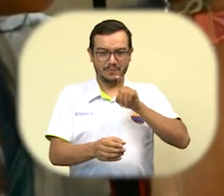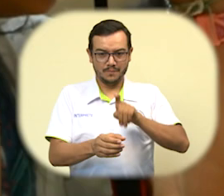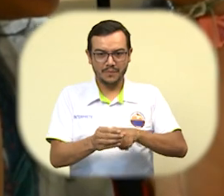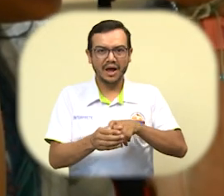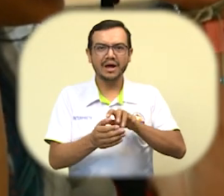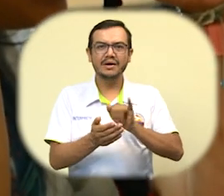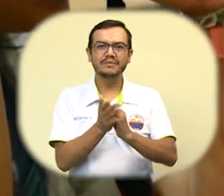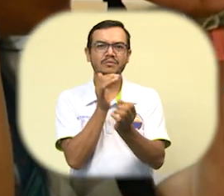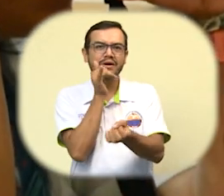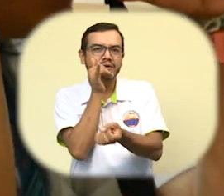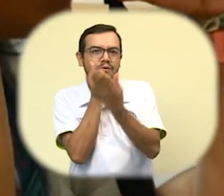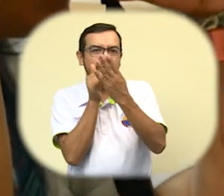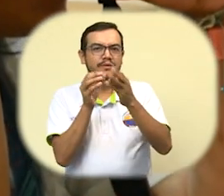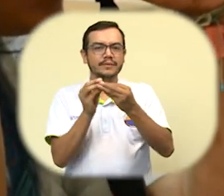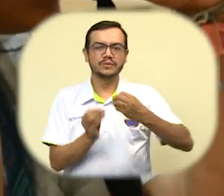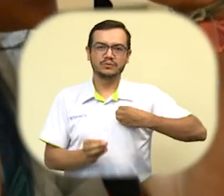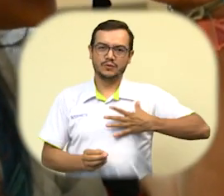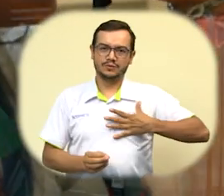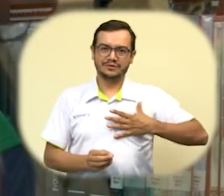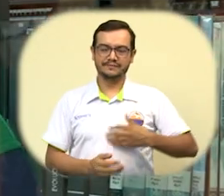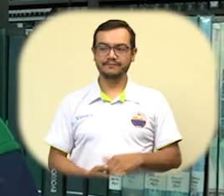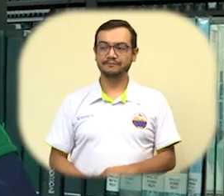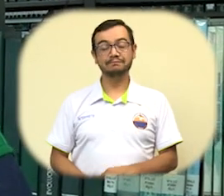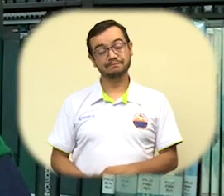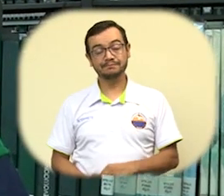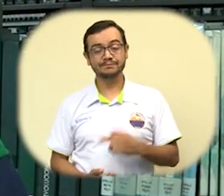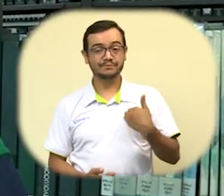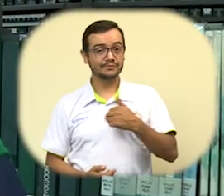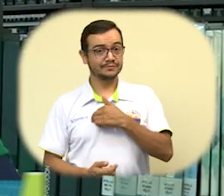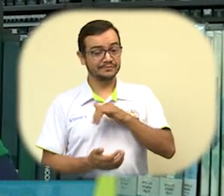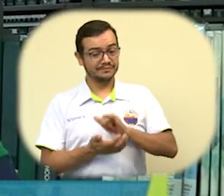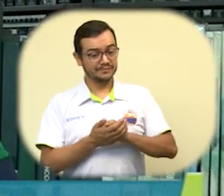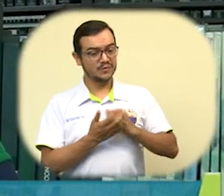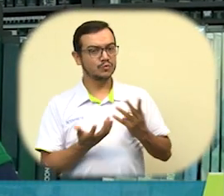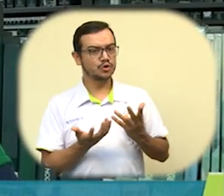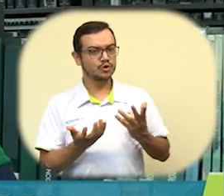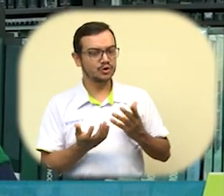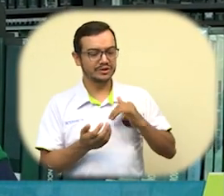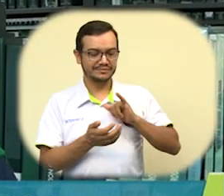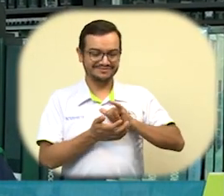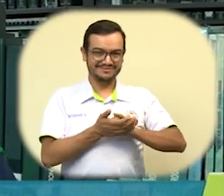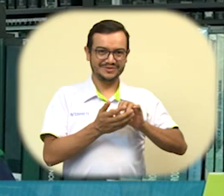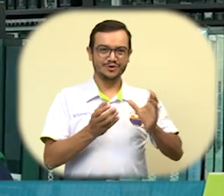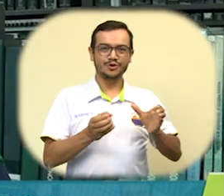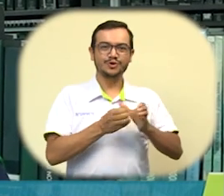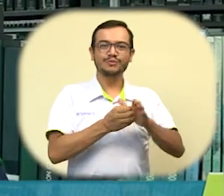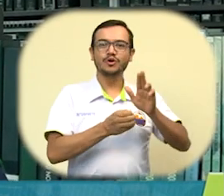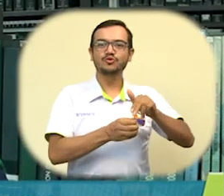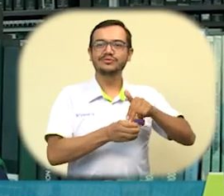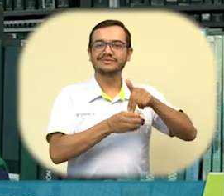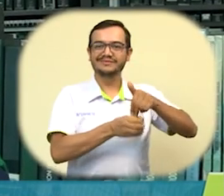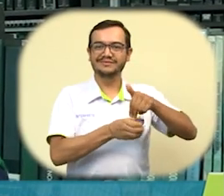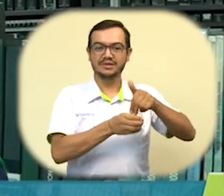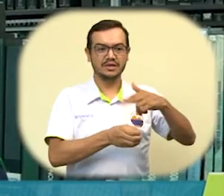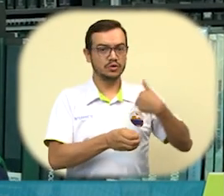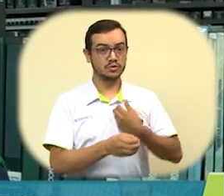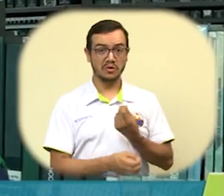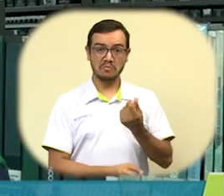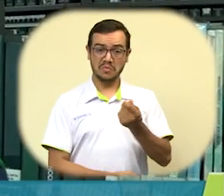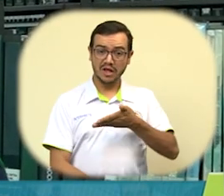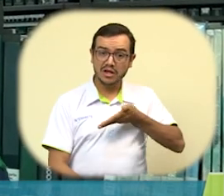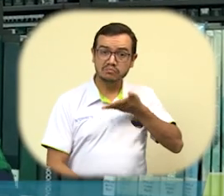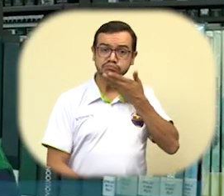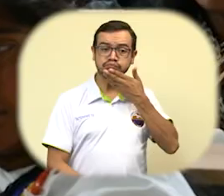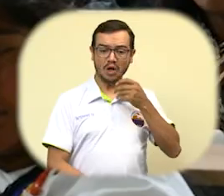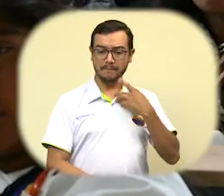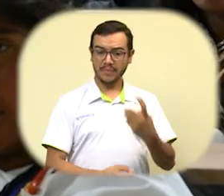esta educación y oportunidad. Nosotros como venimos de comunidades indígenas, no tenemos como los recursos suficientes para